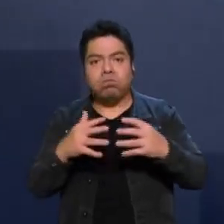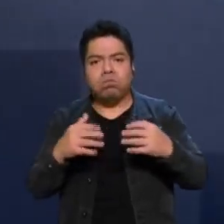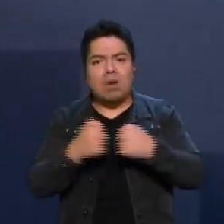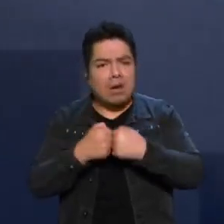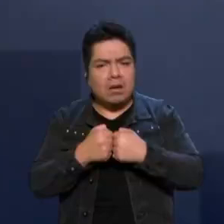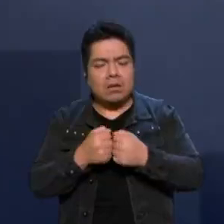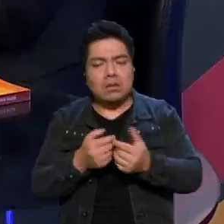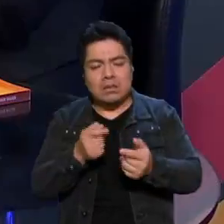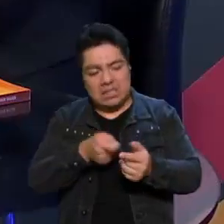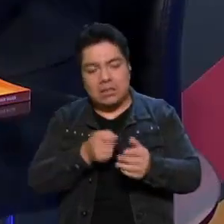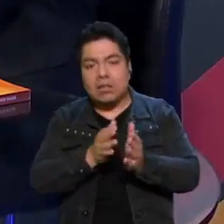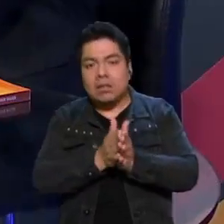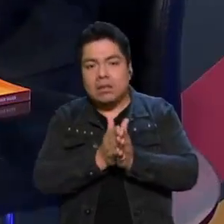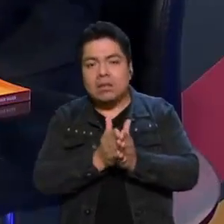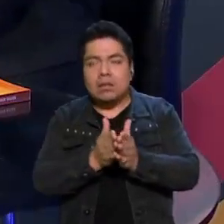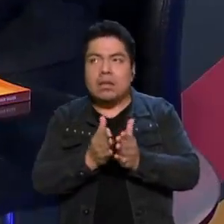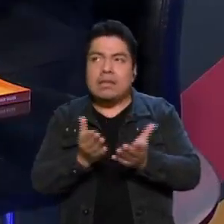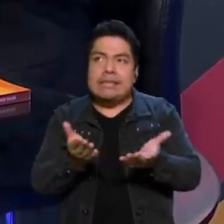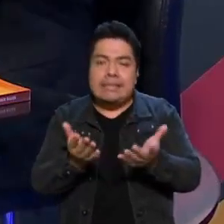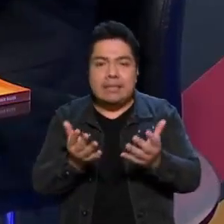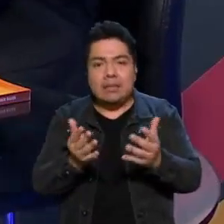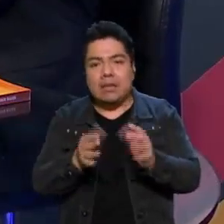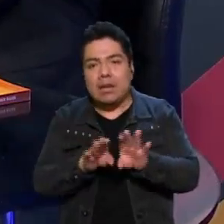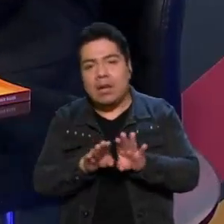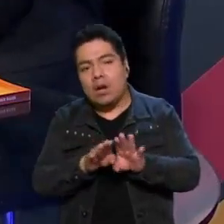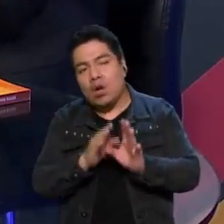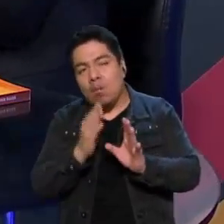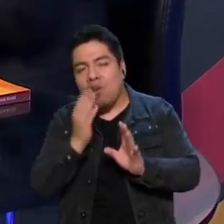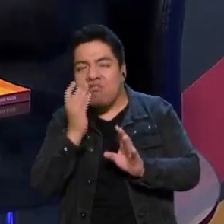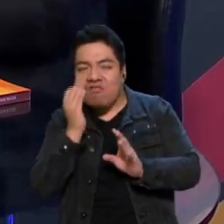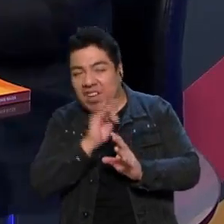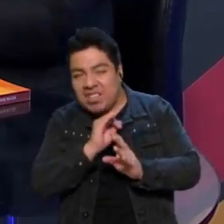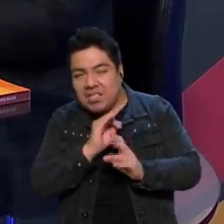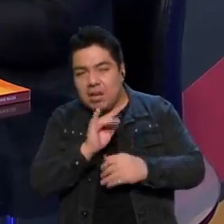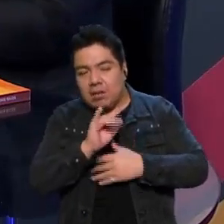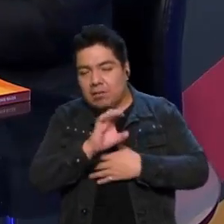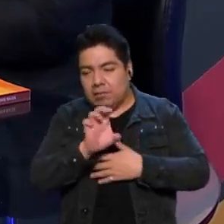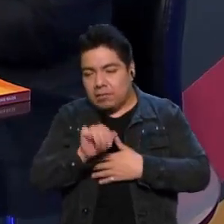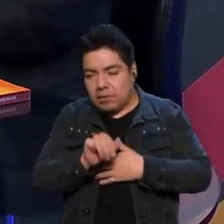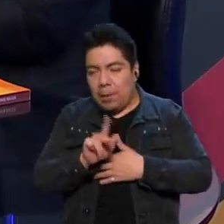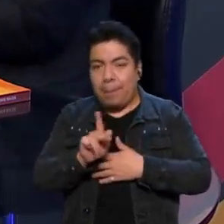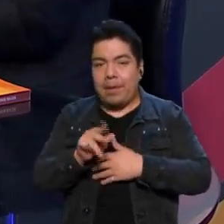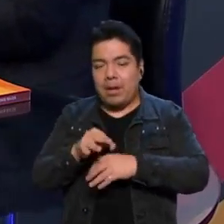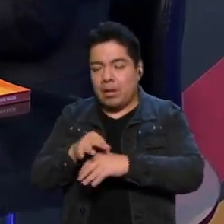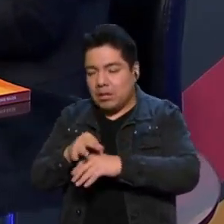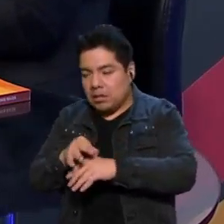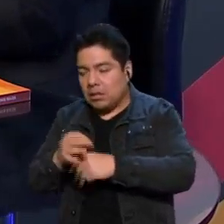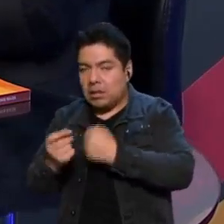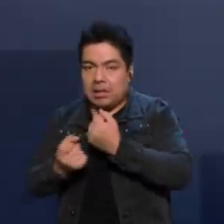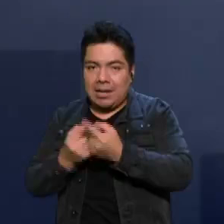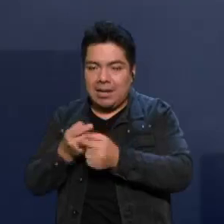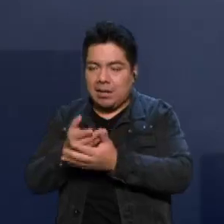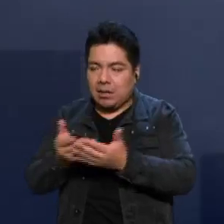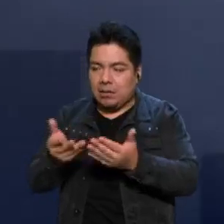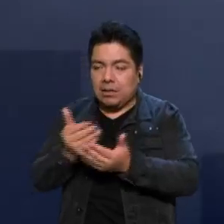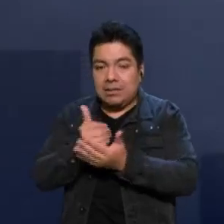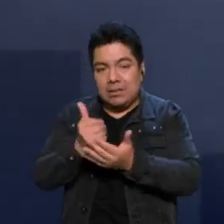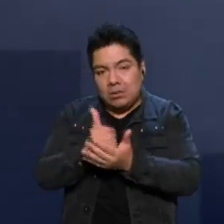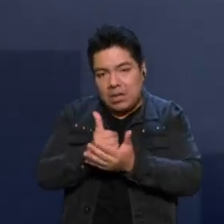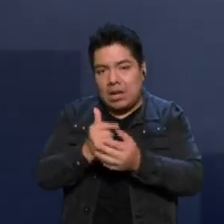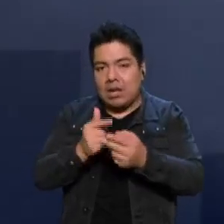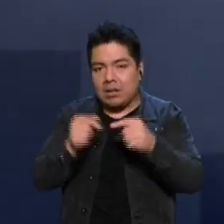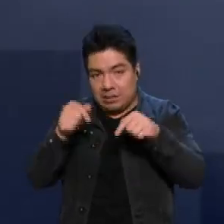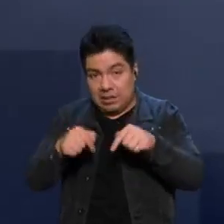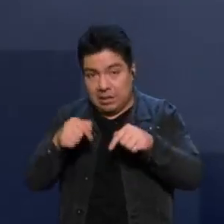no es enteramente una ficción, pero tampoco es tan distinta de la realidad que se vive en algunas regiones y ciudades